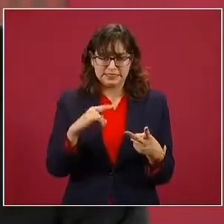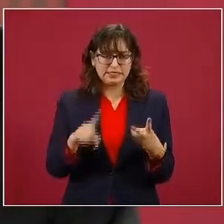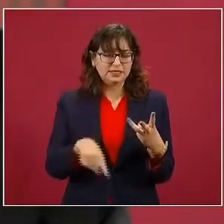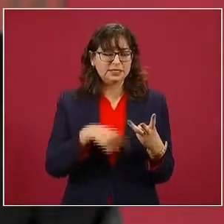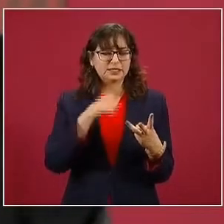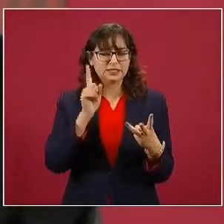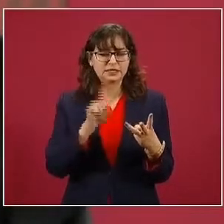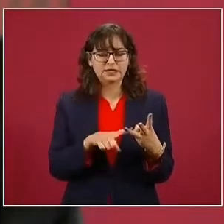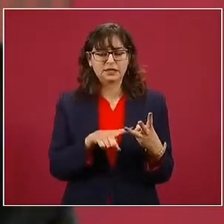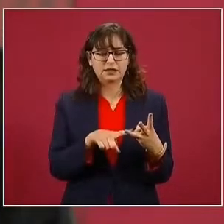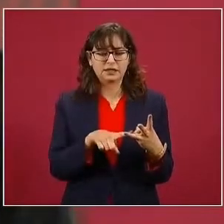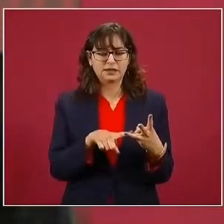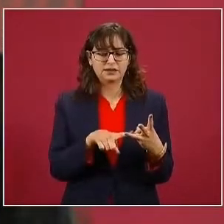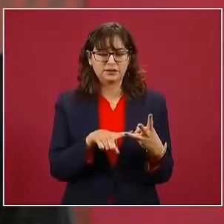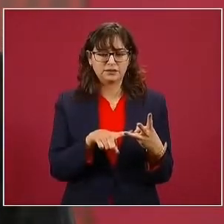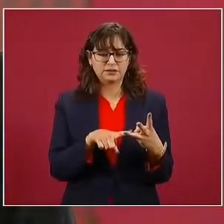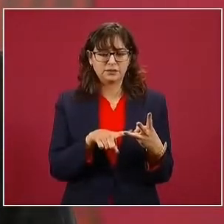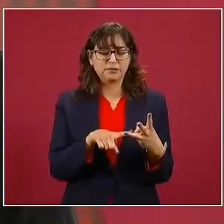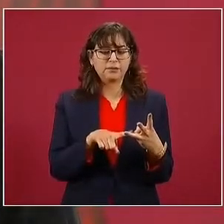menos fallecidos